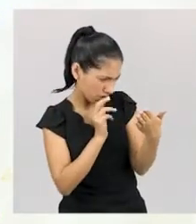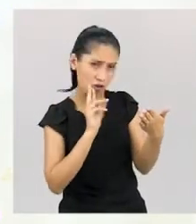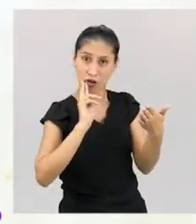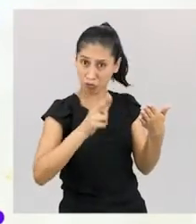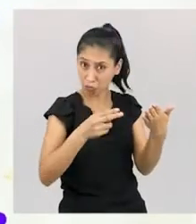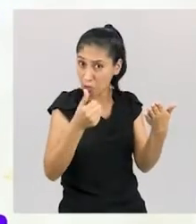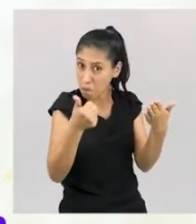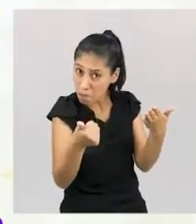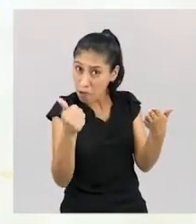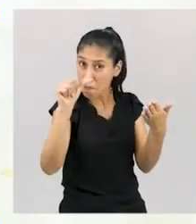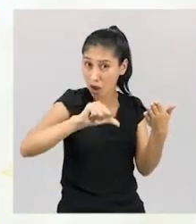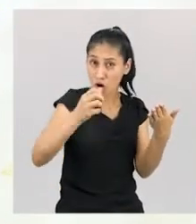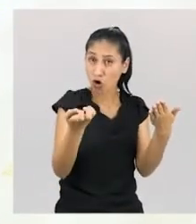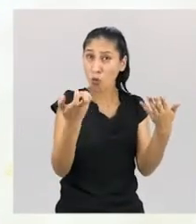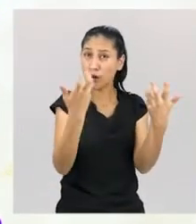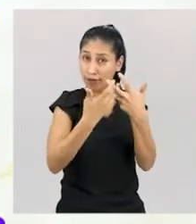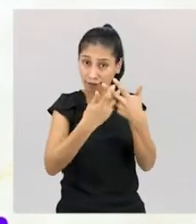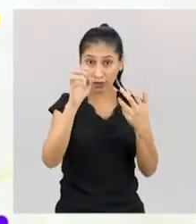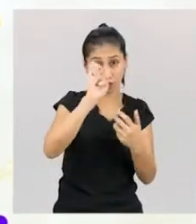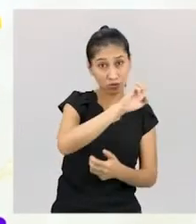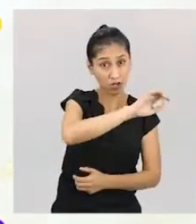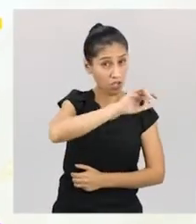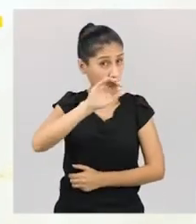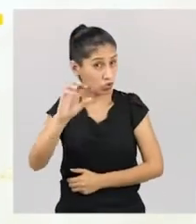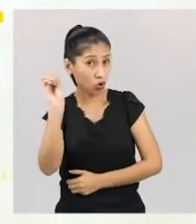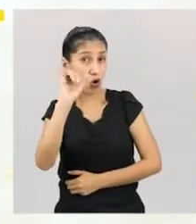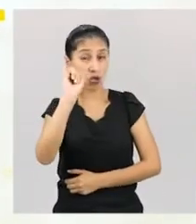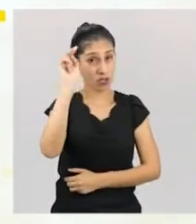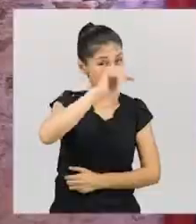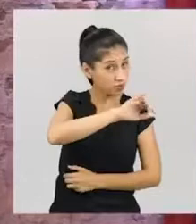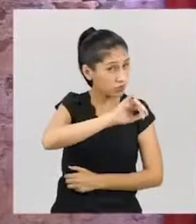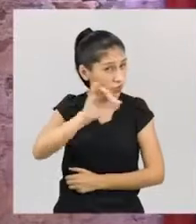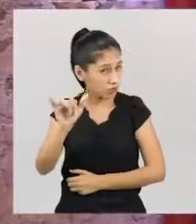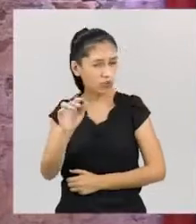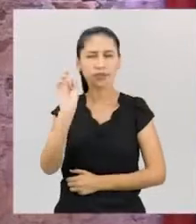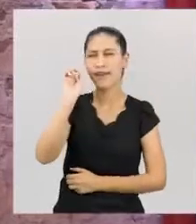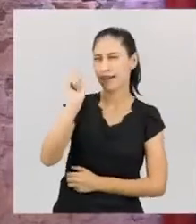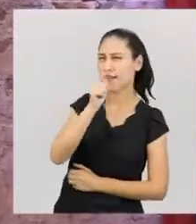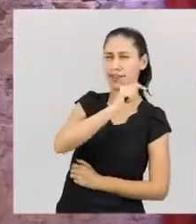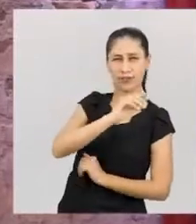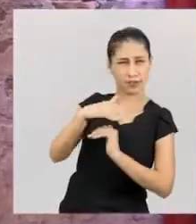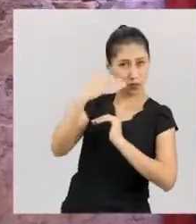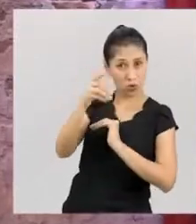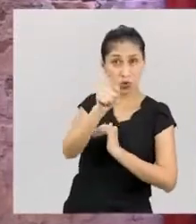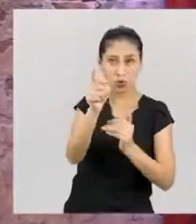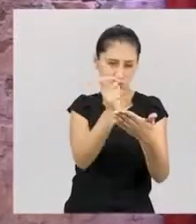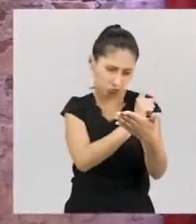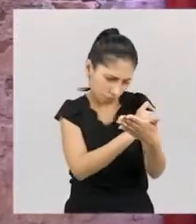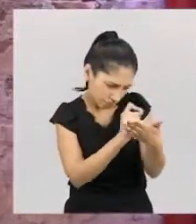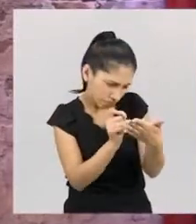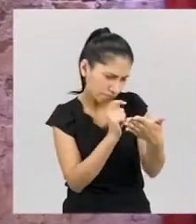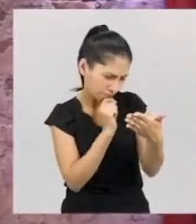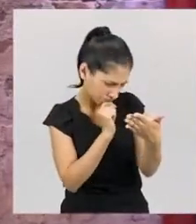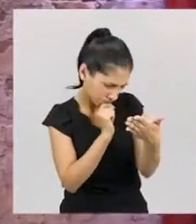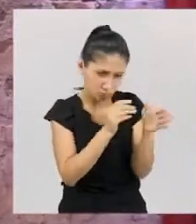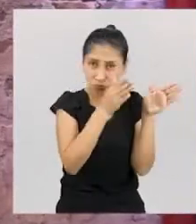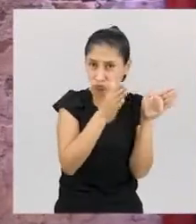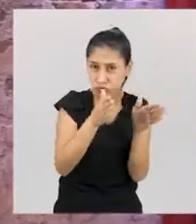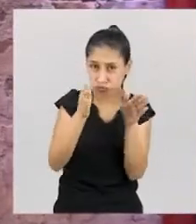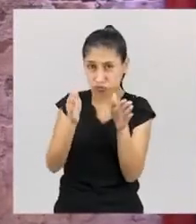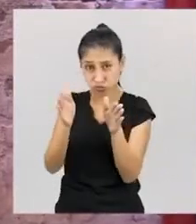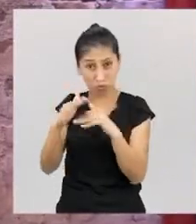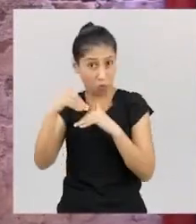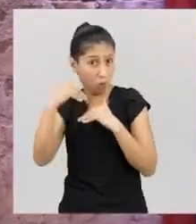solución de la ecuación o inecuación, de acuerdo con la pregunta del problema. Claro, una vez que ya hayamos reconocido los